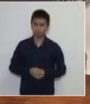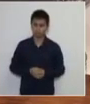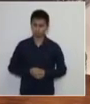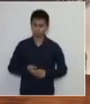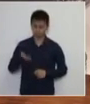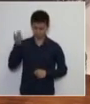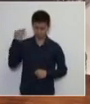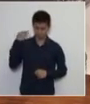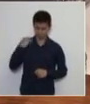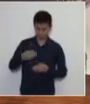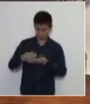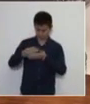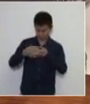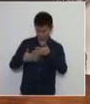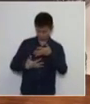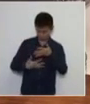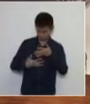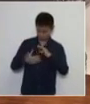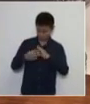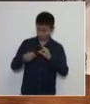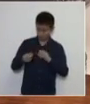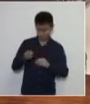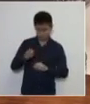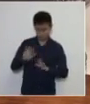aparentemente delictivos que pudieran haberse presentado en el lugar